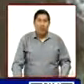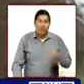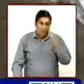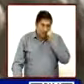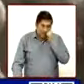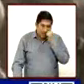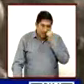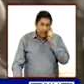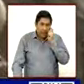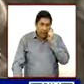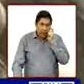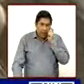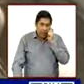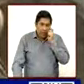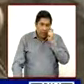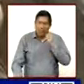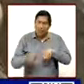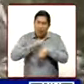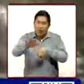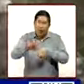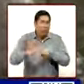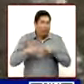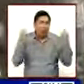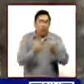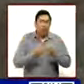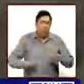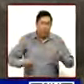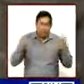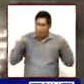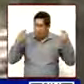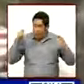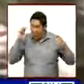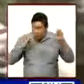Se ha desplazado patrullas de rescate.